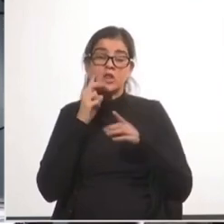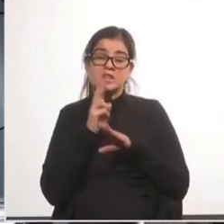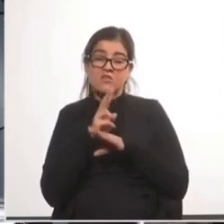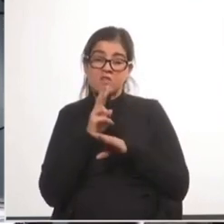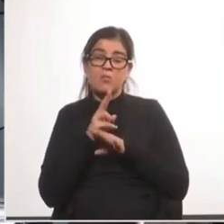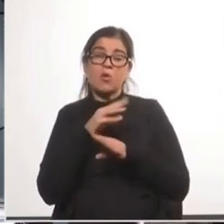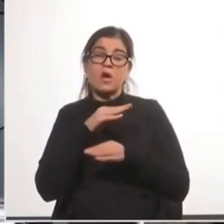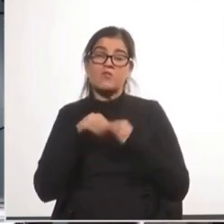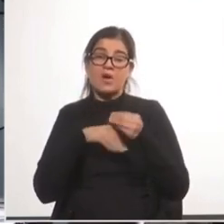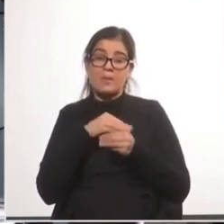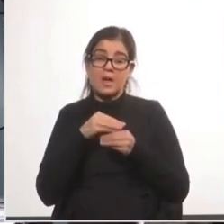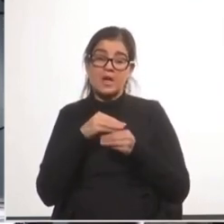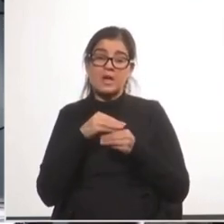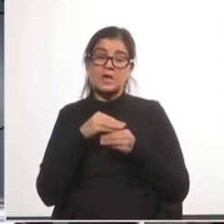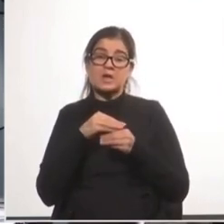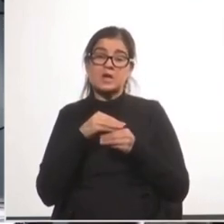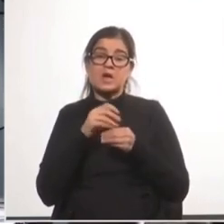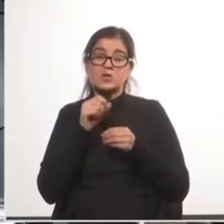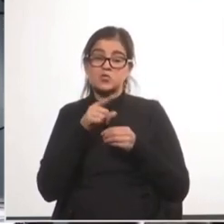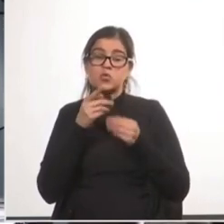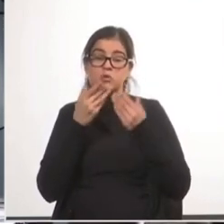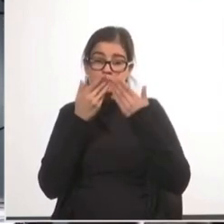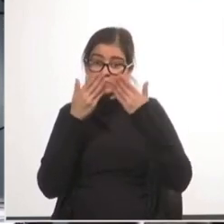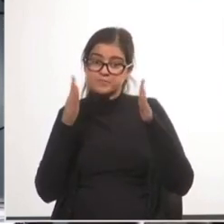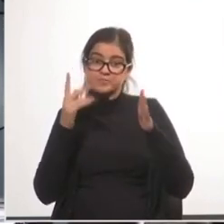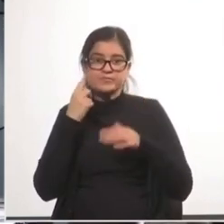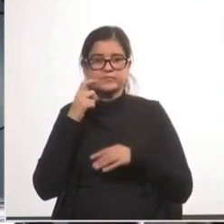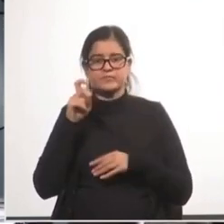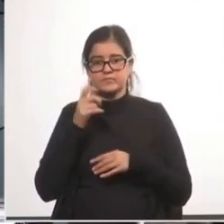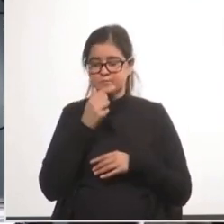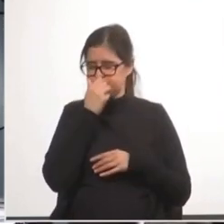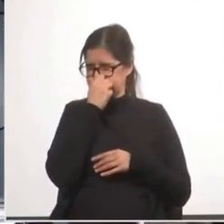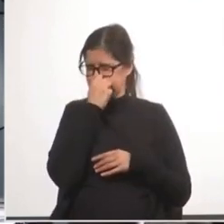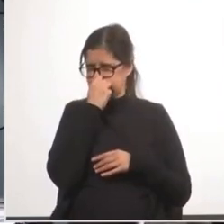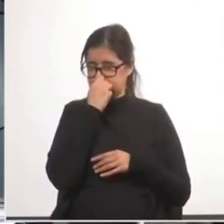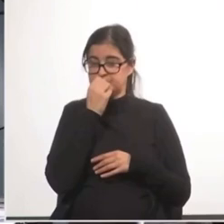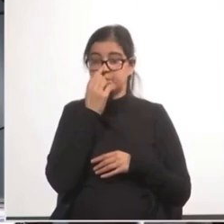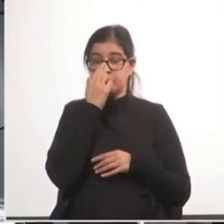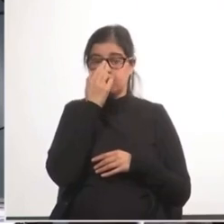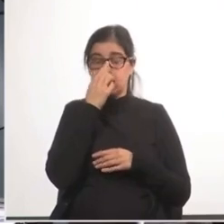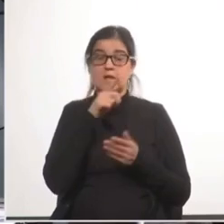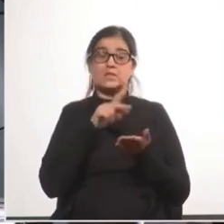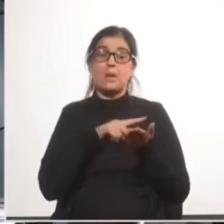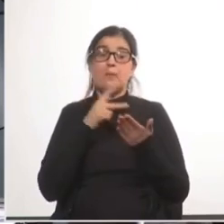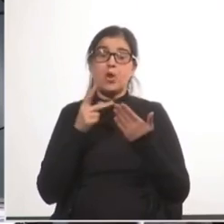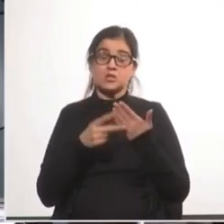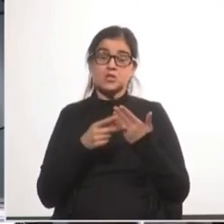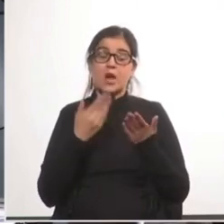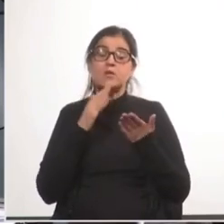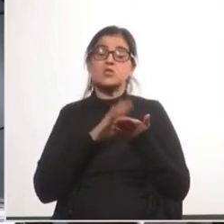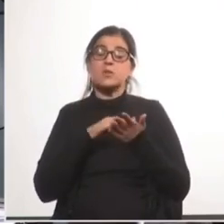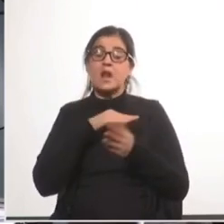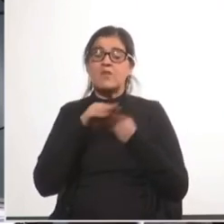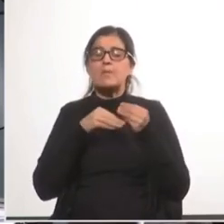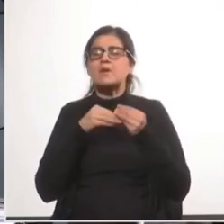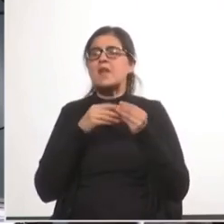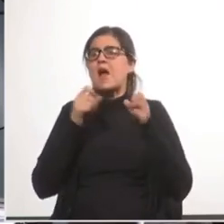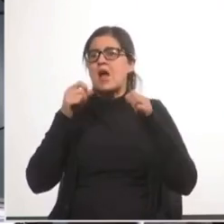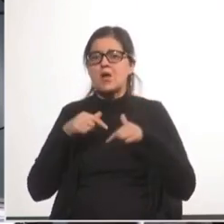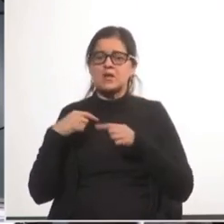la familia en su más amplia concepción. Este proyecto se refiere a la familia